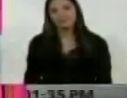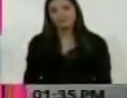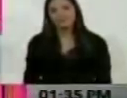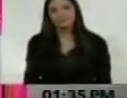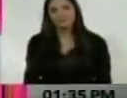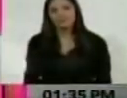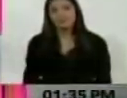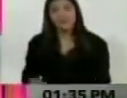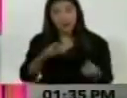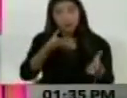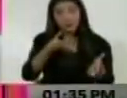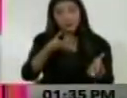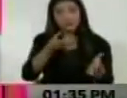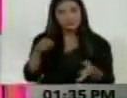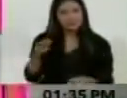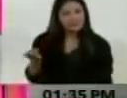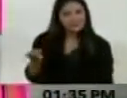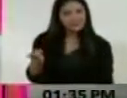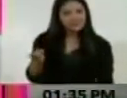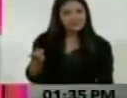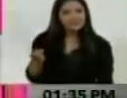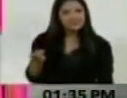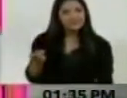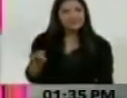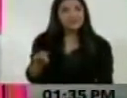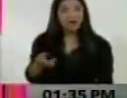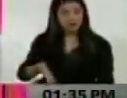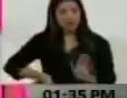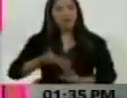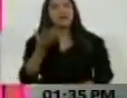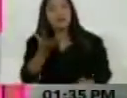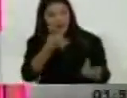¿Le cuento? Y que dale, dice este.